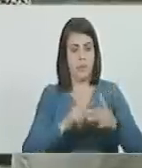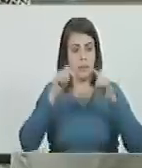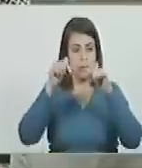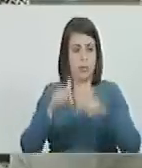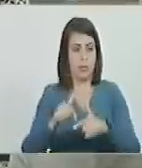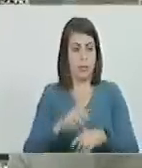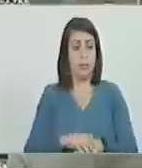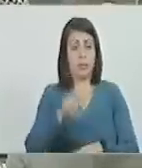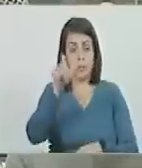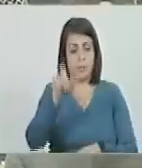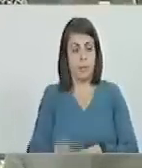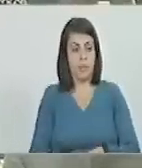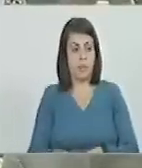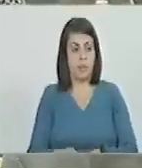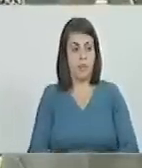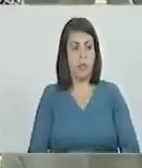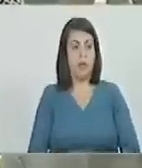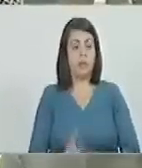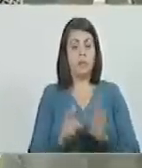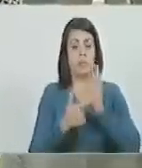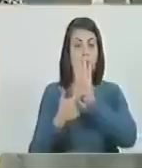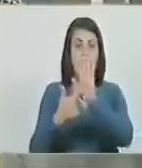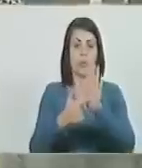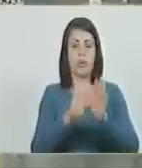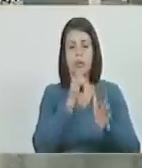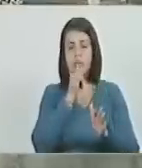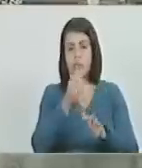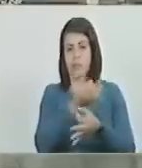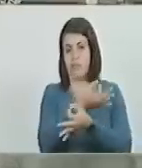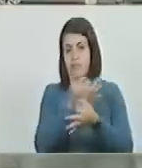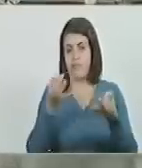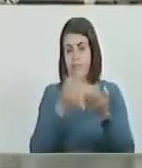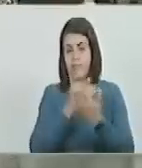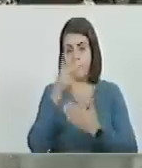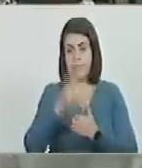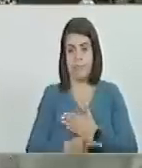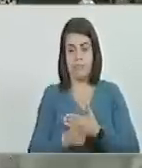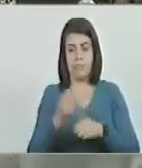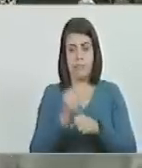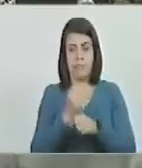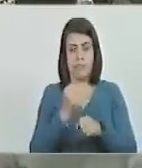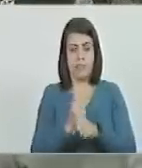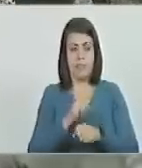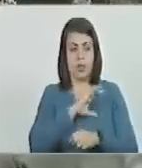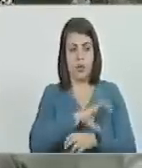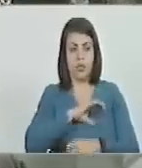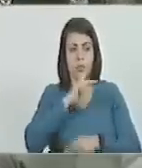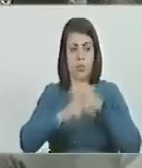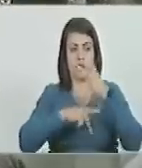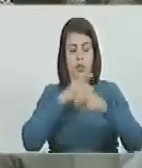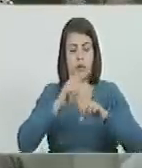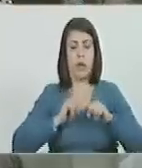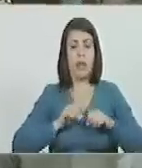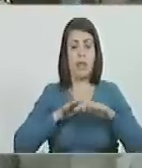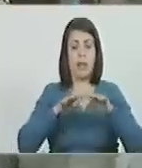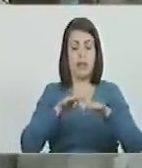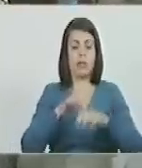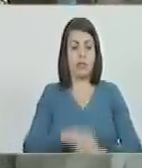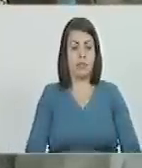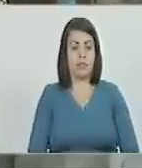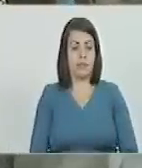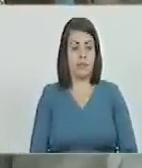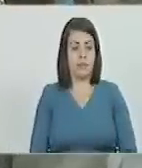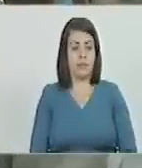este ciudadano que presentó un extraordinario plan de trabajo en nuestra Comisión de Política Exterior.